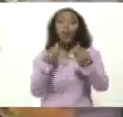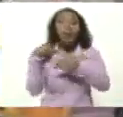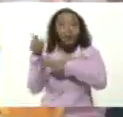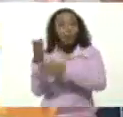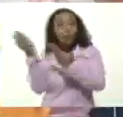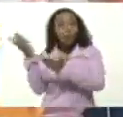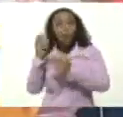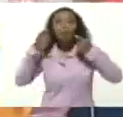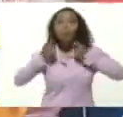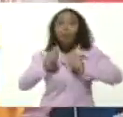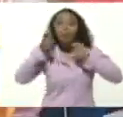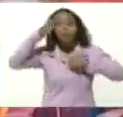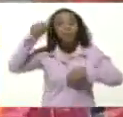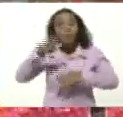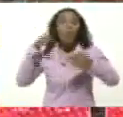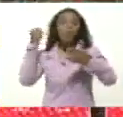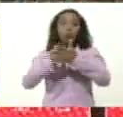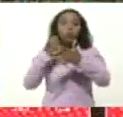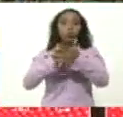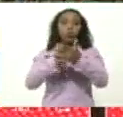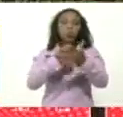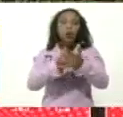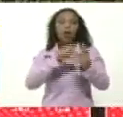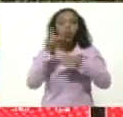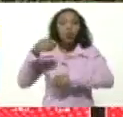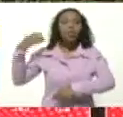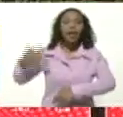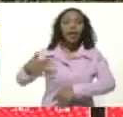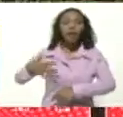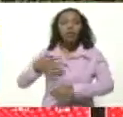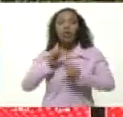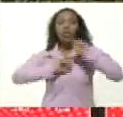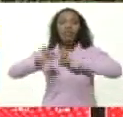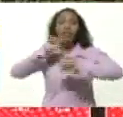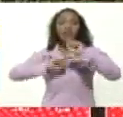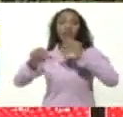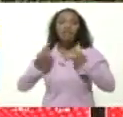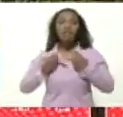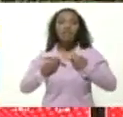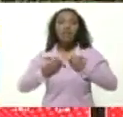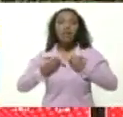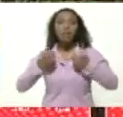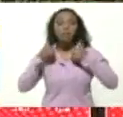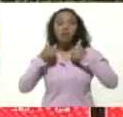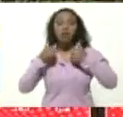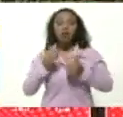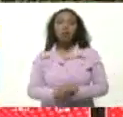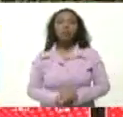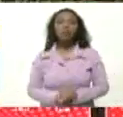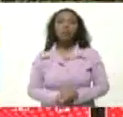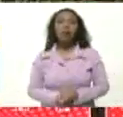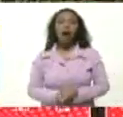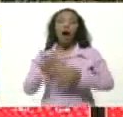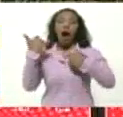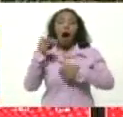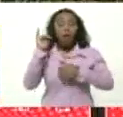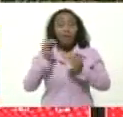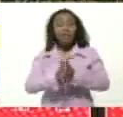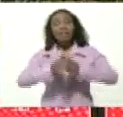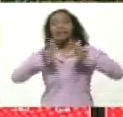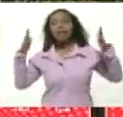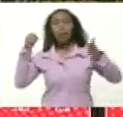Se trata de un pueblo que lucha por sus derechos, por su vivir viviendo. Hay tremenda lucha que hemos dado,